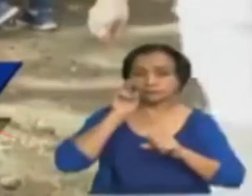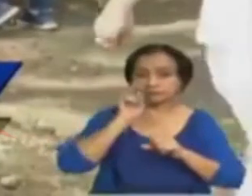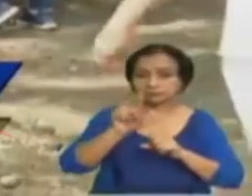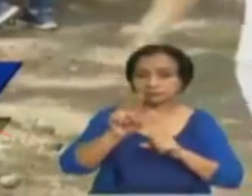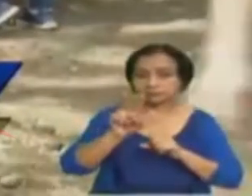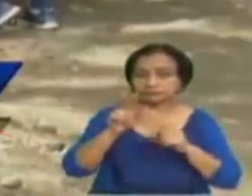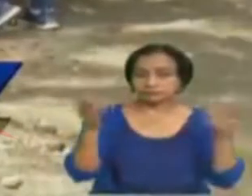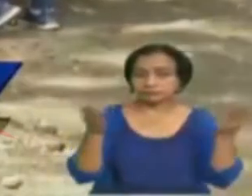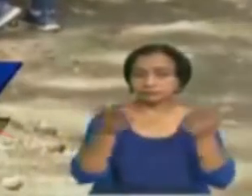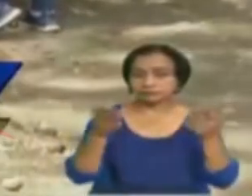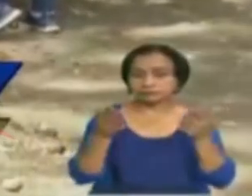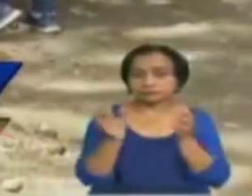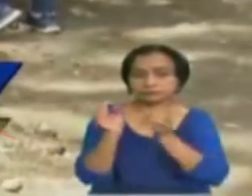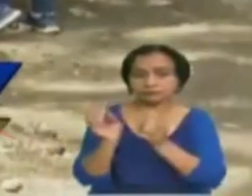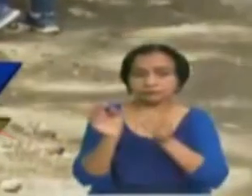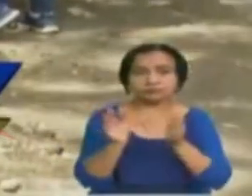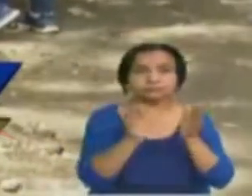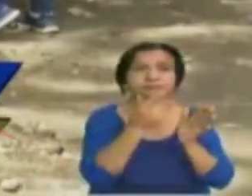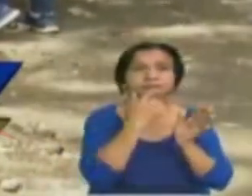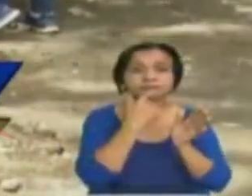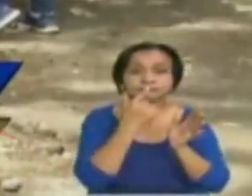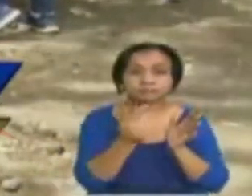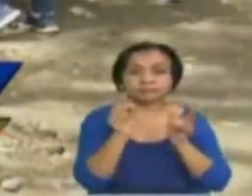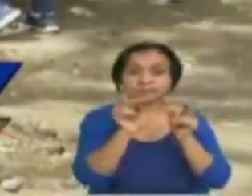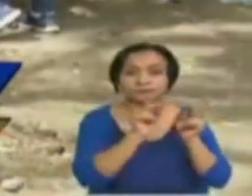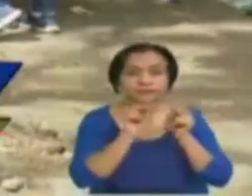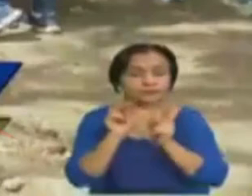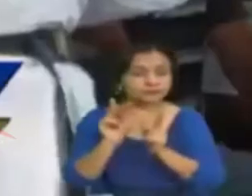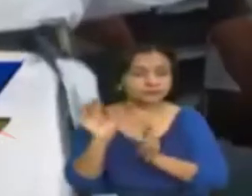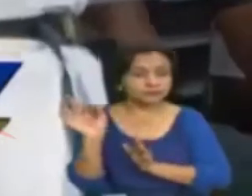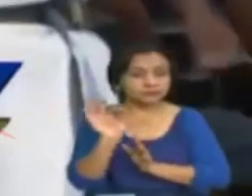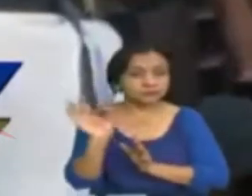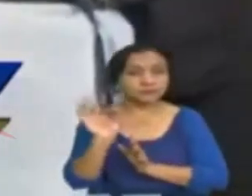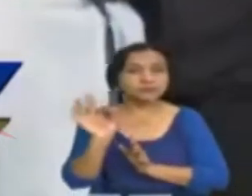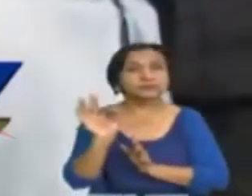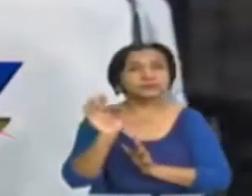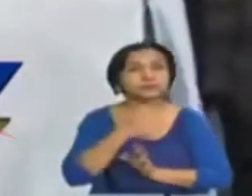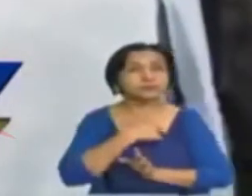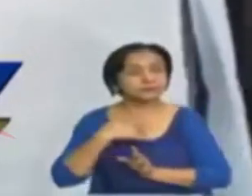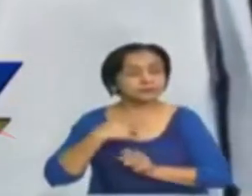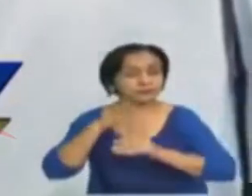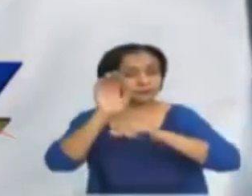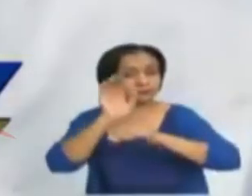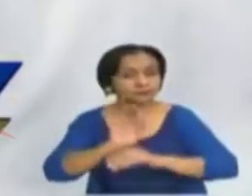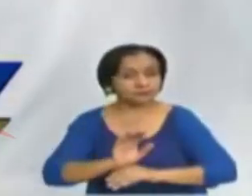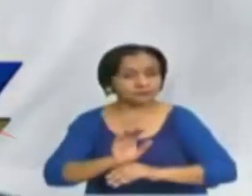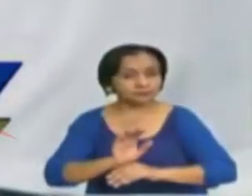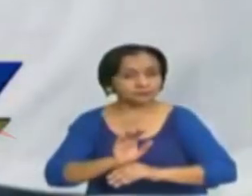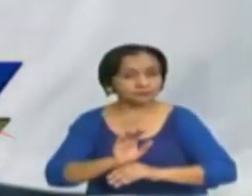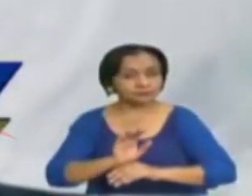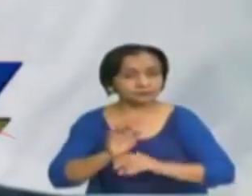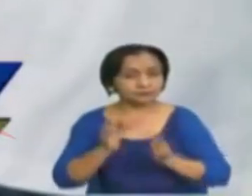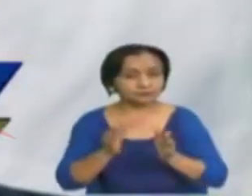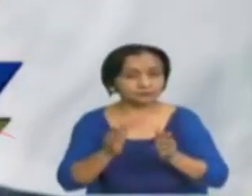Rosario Murillo, vocera del gobierno y vicepresidenta de Nicaragua, dijo que la jornada de vacunación voluntaria contra el COVID-19